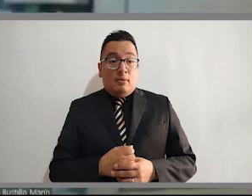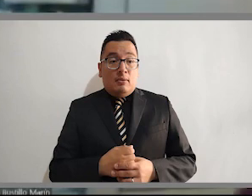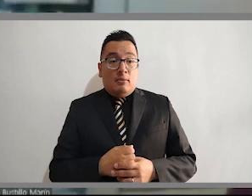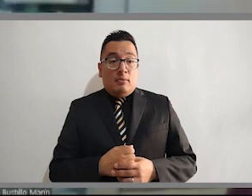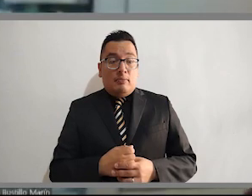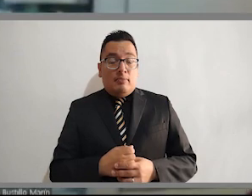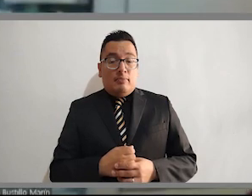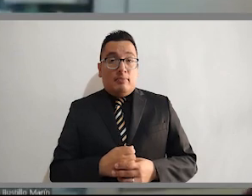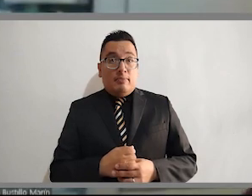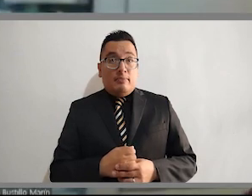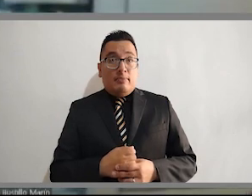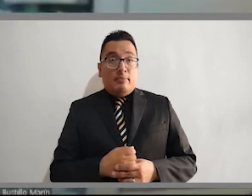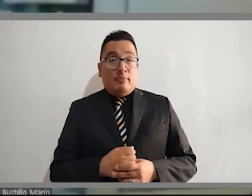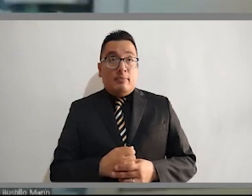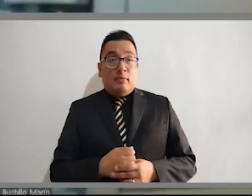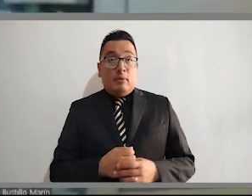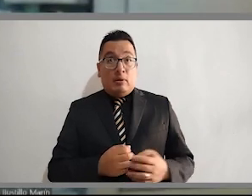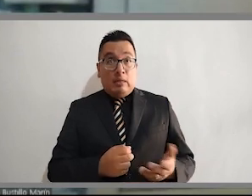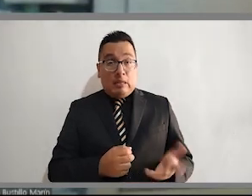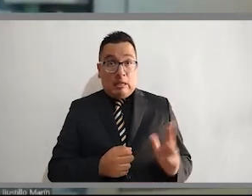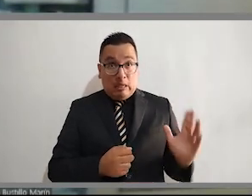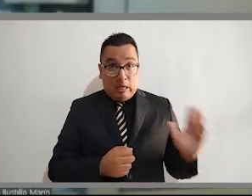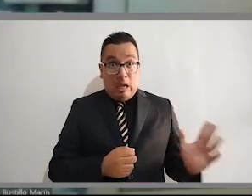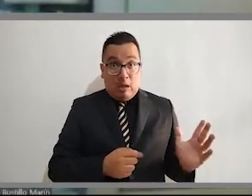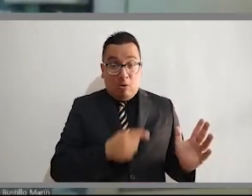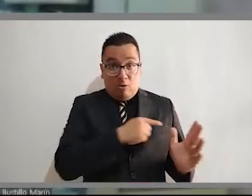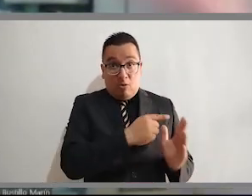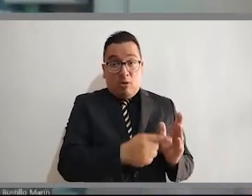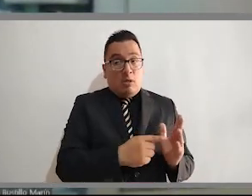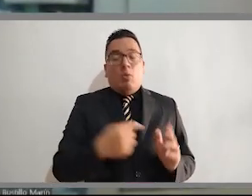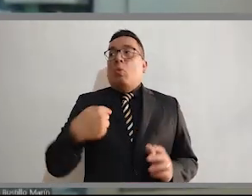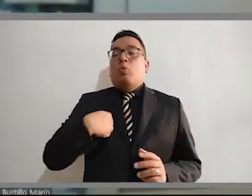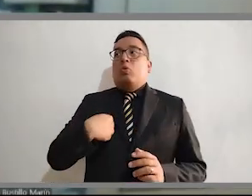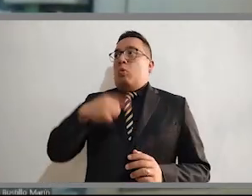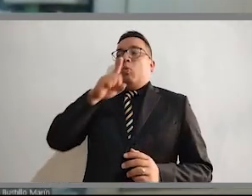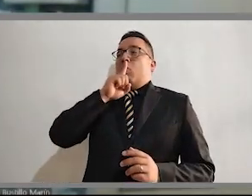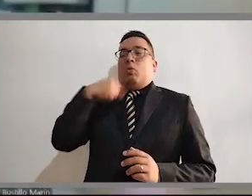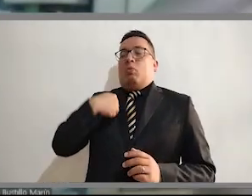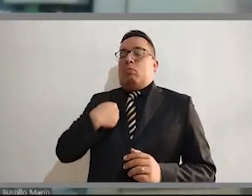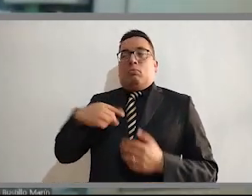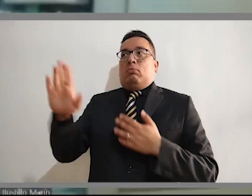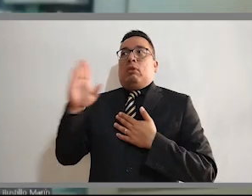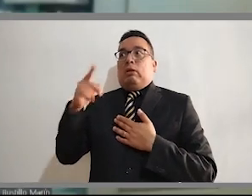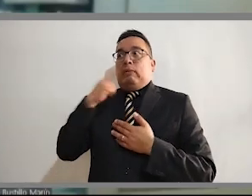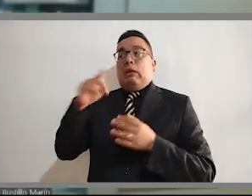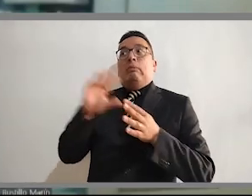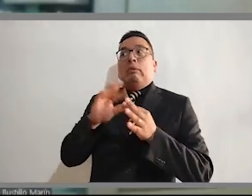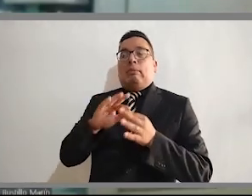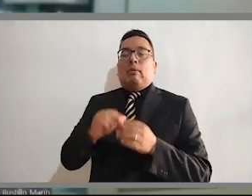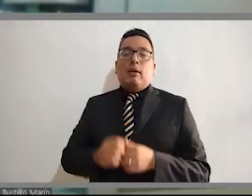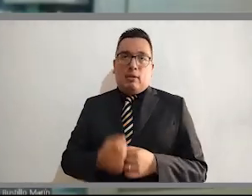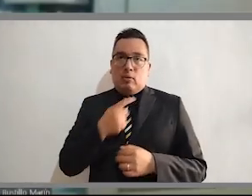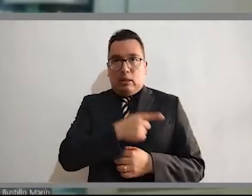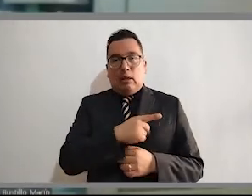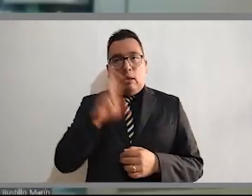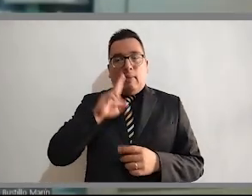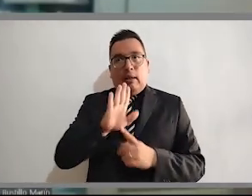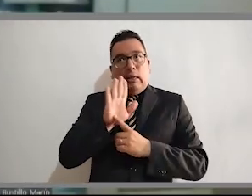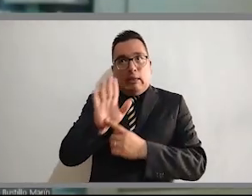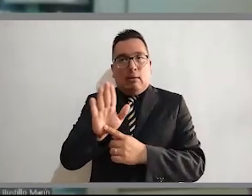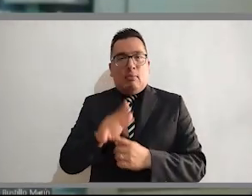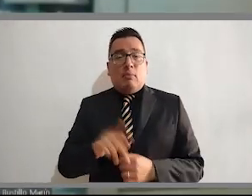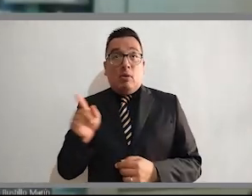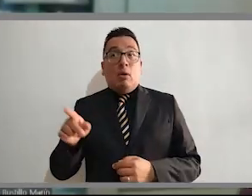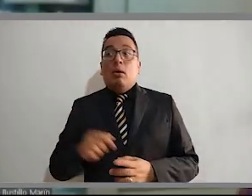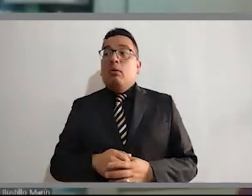realizó actos de violencia política de género es la persona denunciada, no las mujeres. Porque si